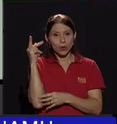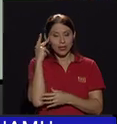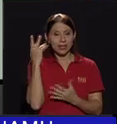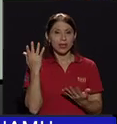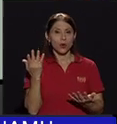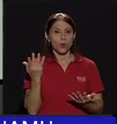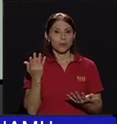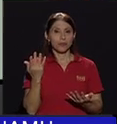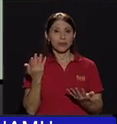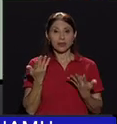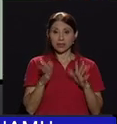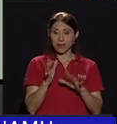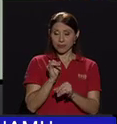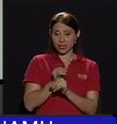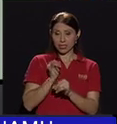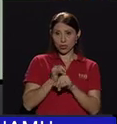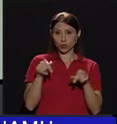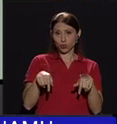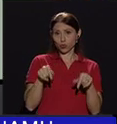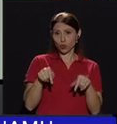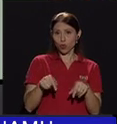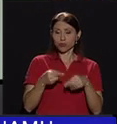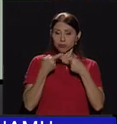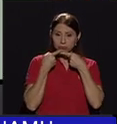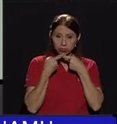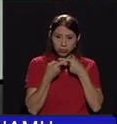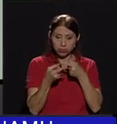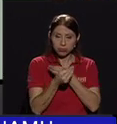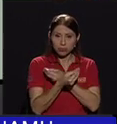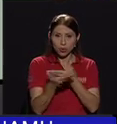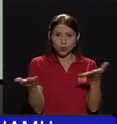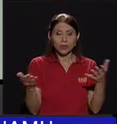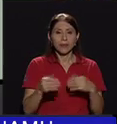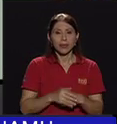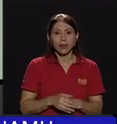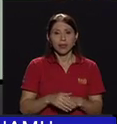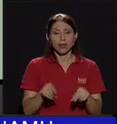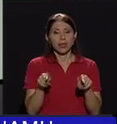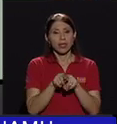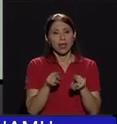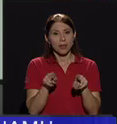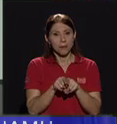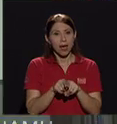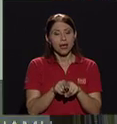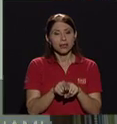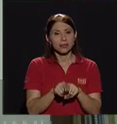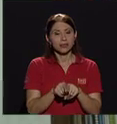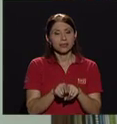la institución dio un pronunciamiento y además está